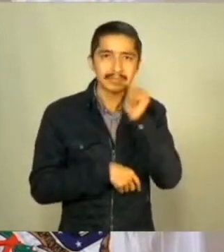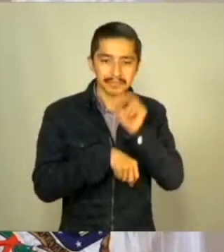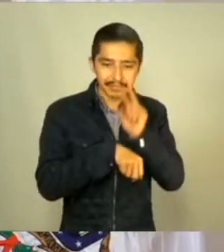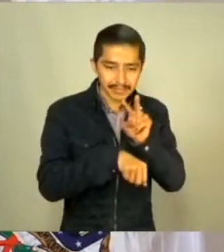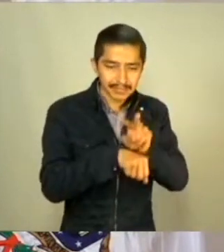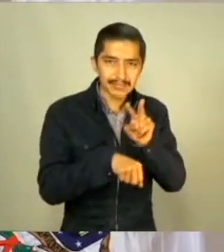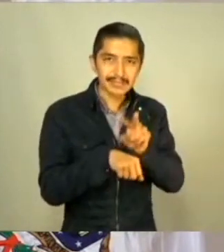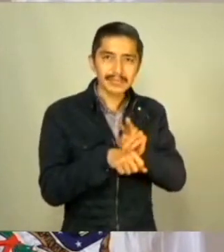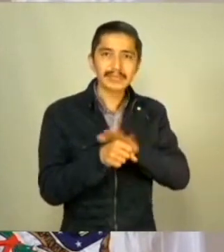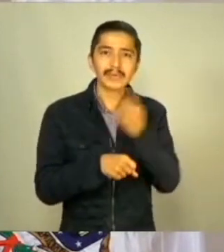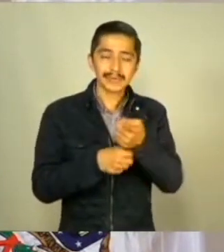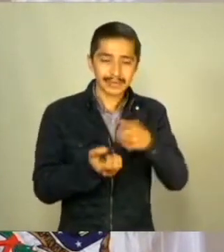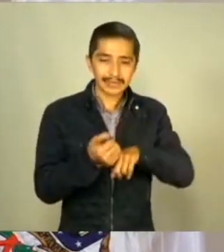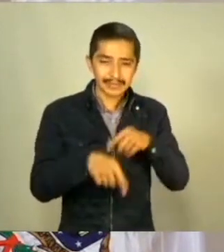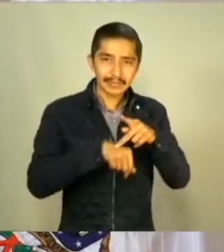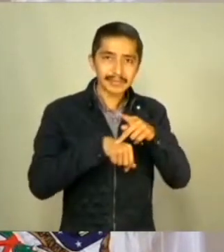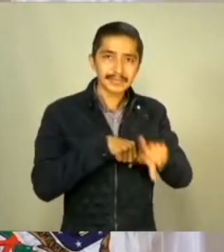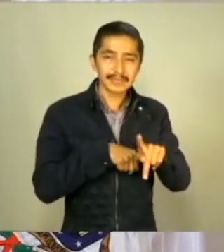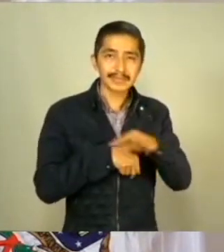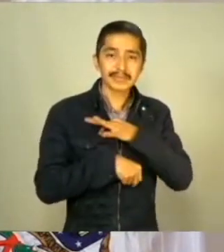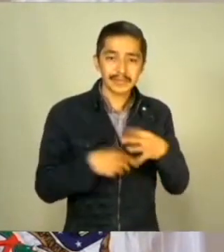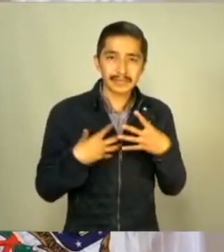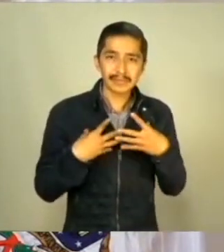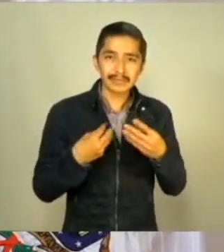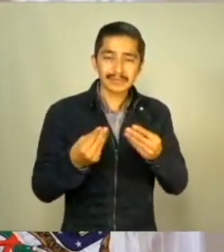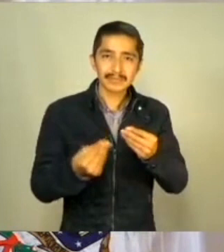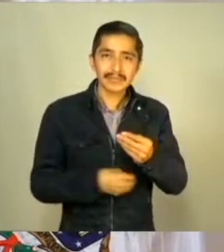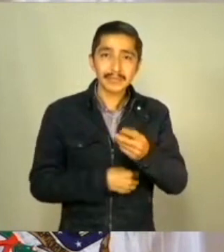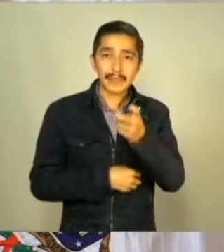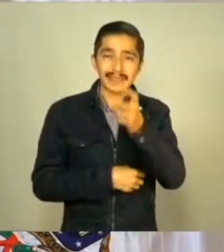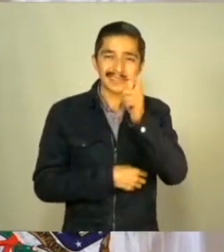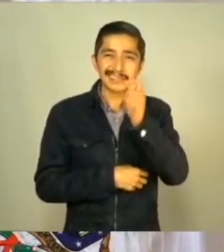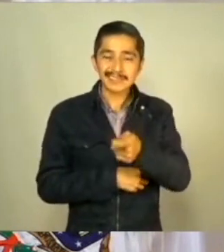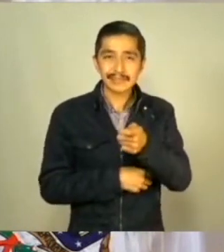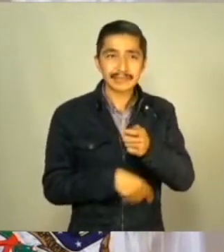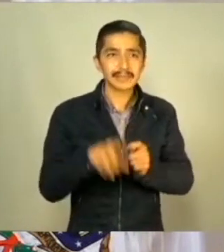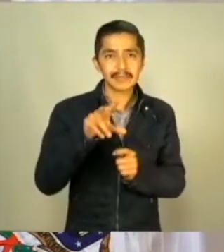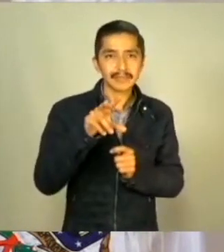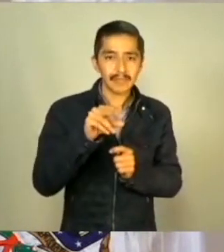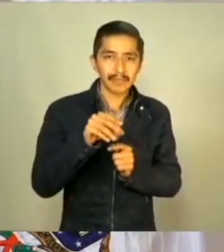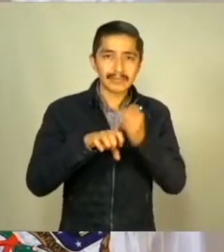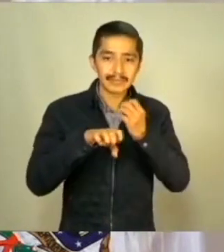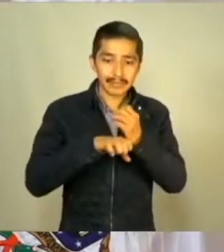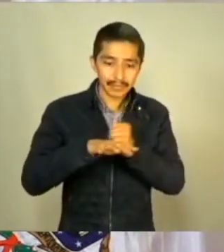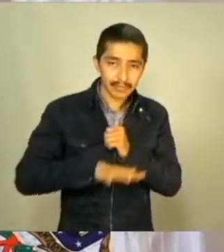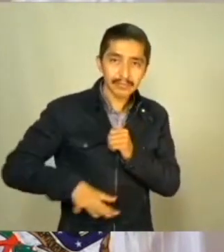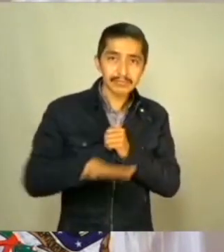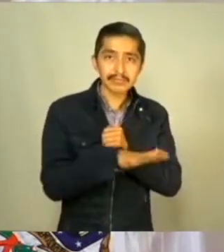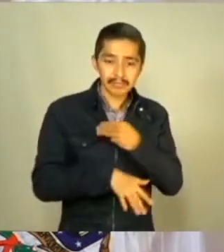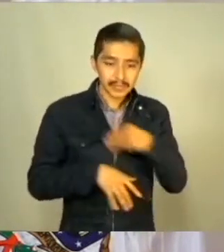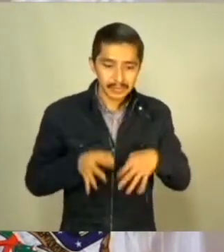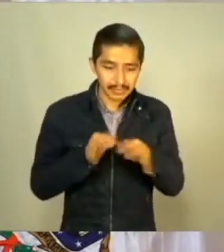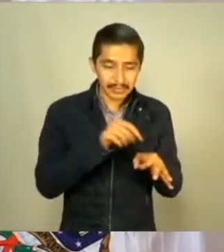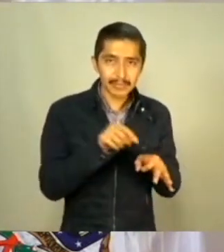su condición de alto riesgo de contagios esto no significa que el resto del estado no debe de sujetarse